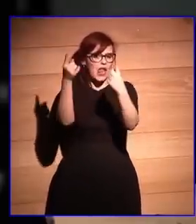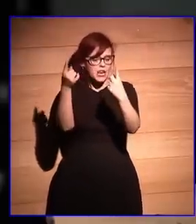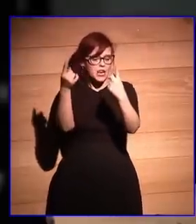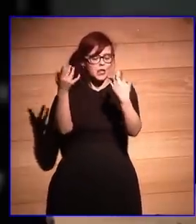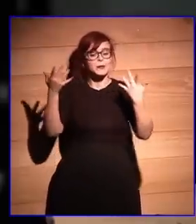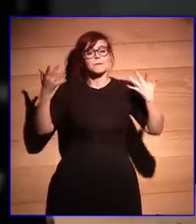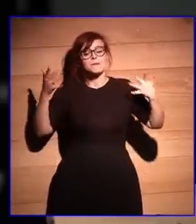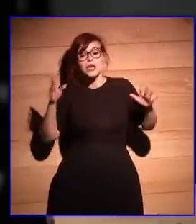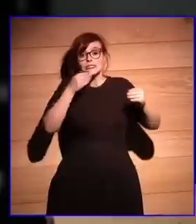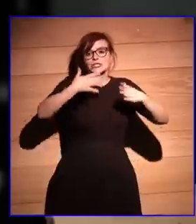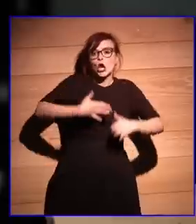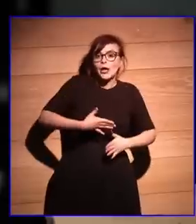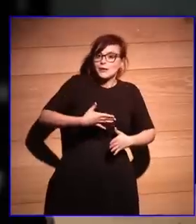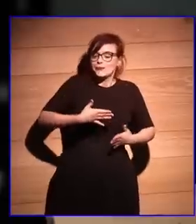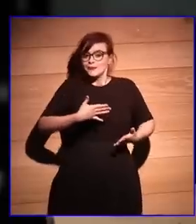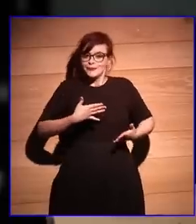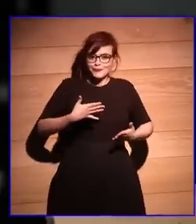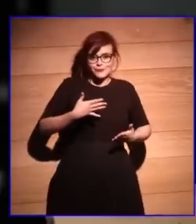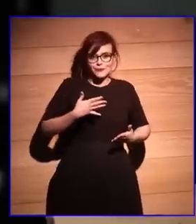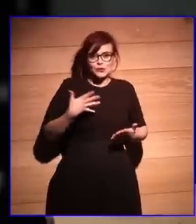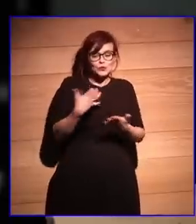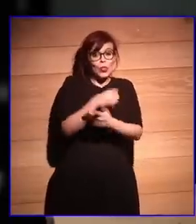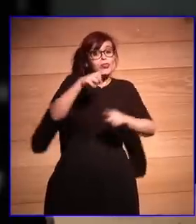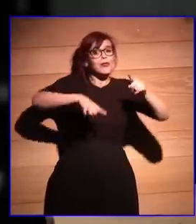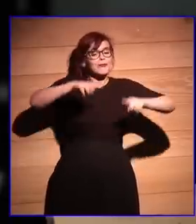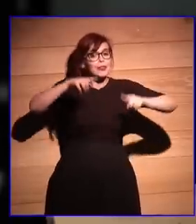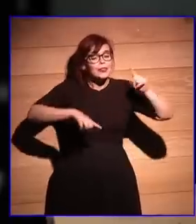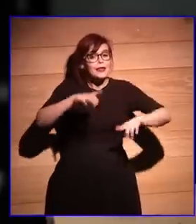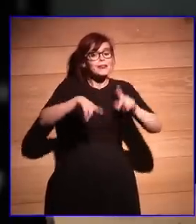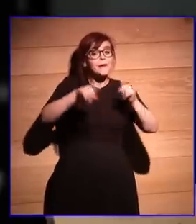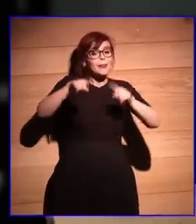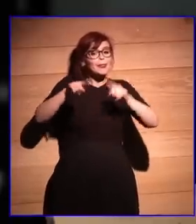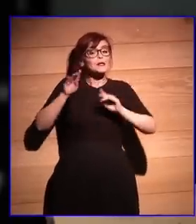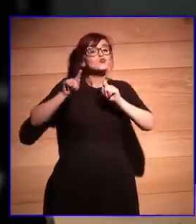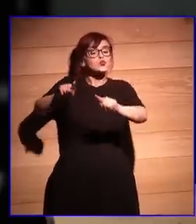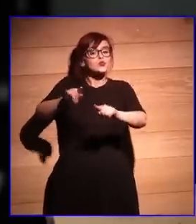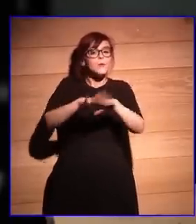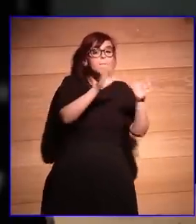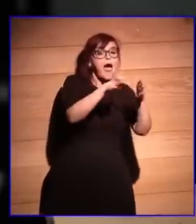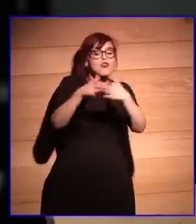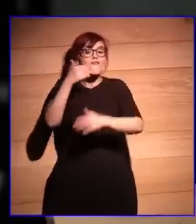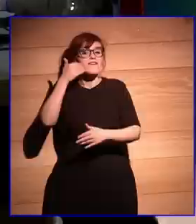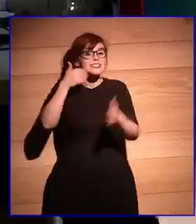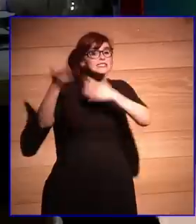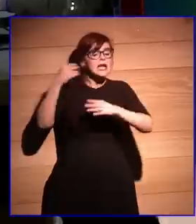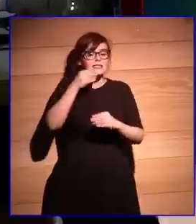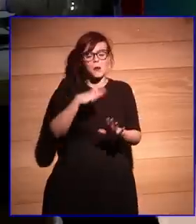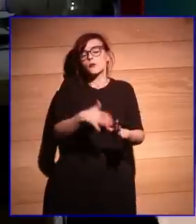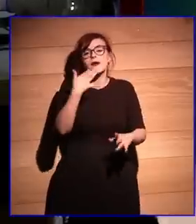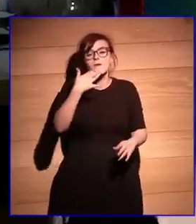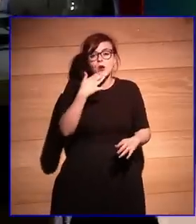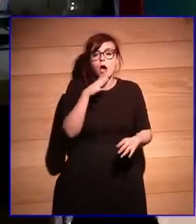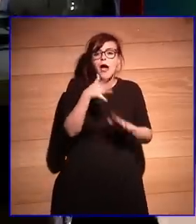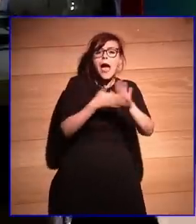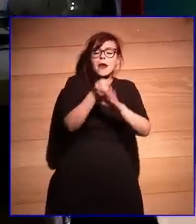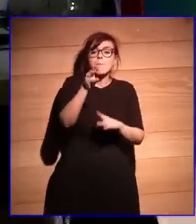ejemplar. Pero en la historia, una vez más, todo depende de en qué bando estés y qué fecha sea. Por ejemplo, ¿vas a hablar de Pol